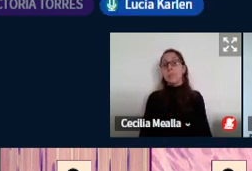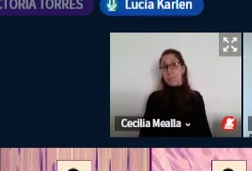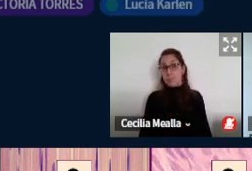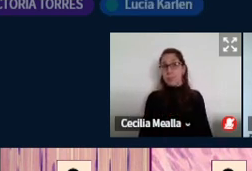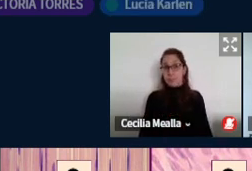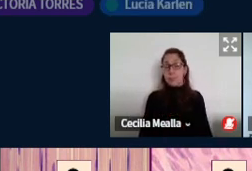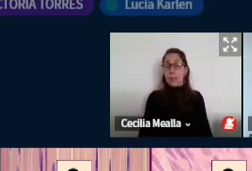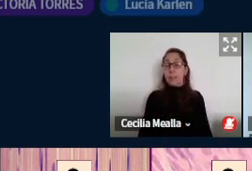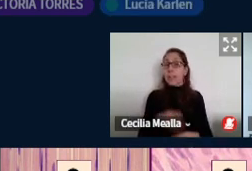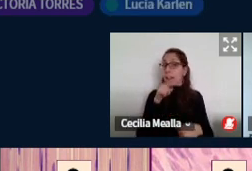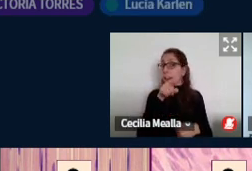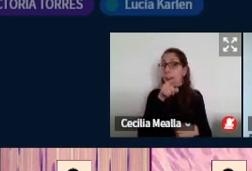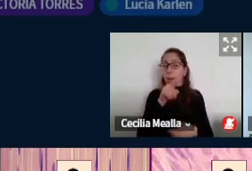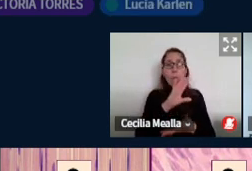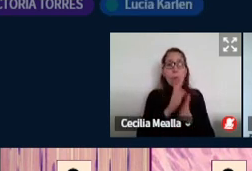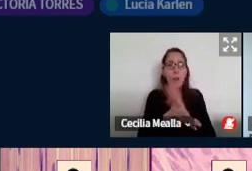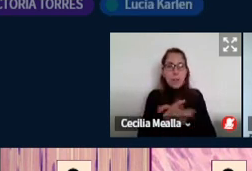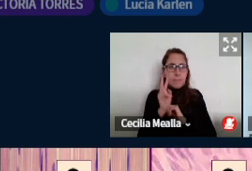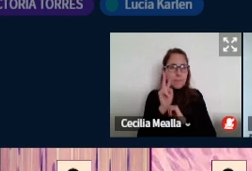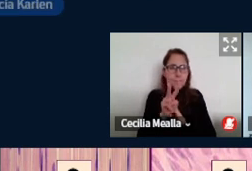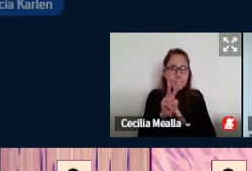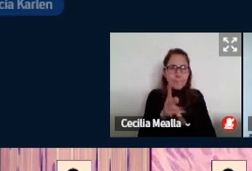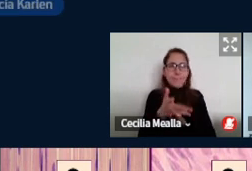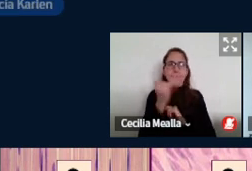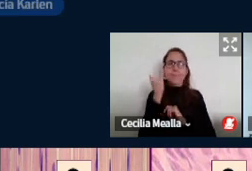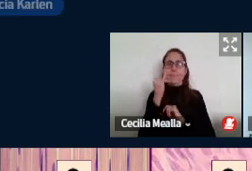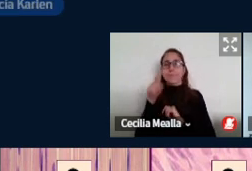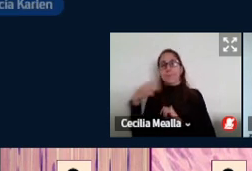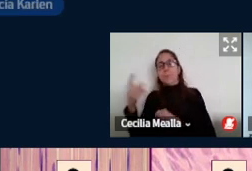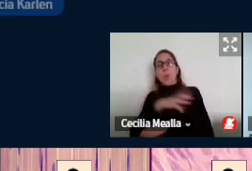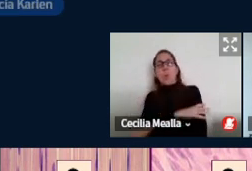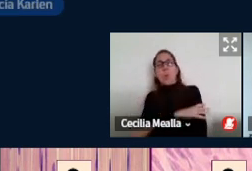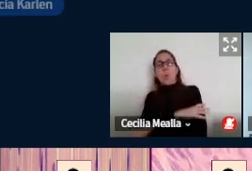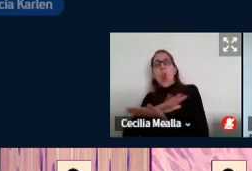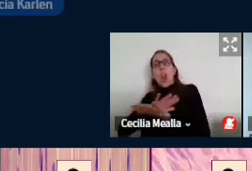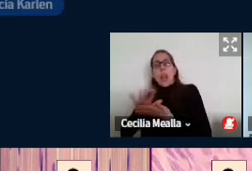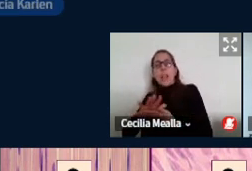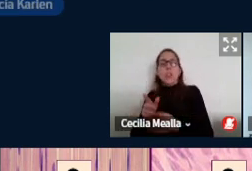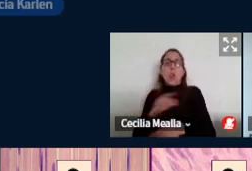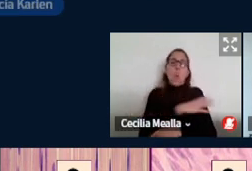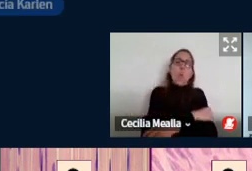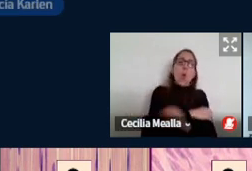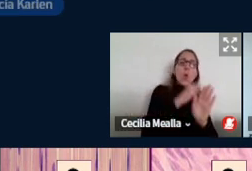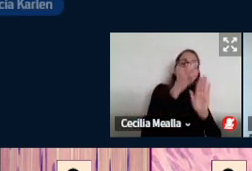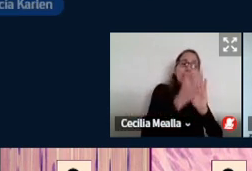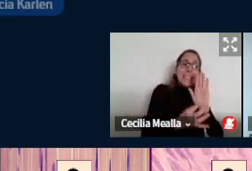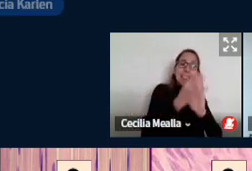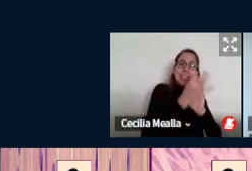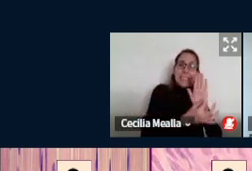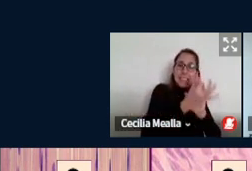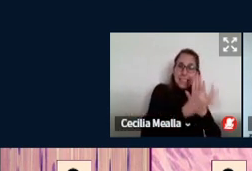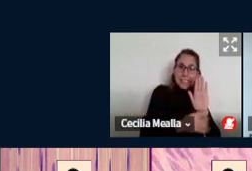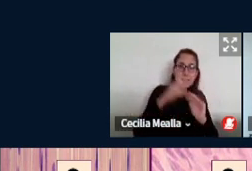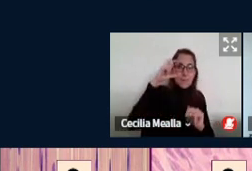Justamente es una de las formas de diferenciar del músculo liso, del estriado, son esas estrías,